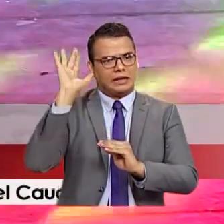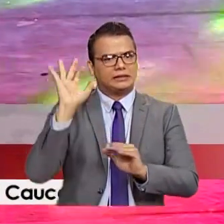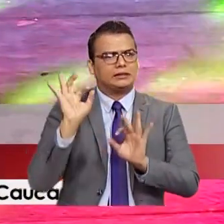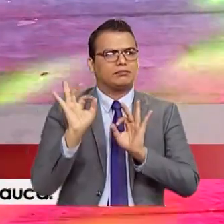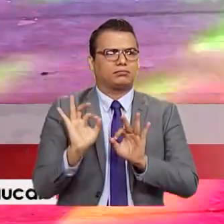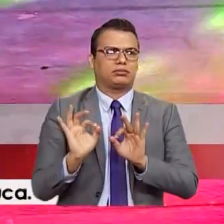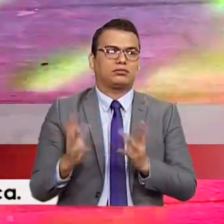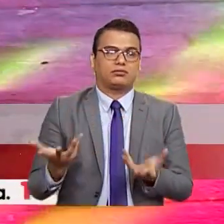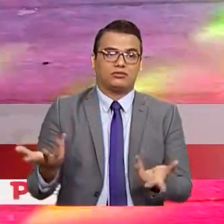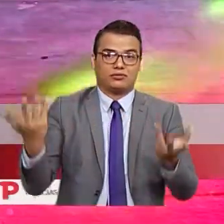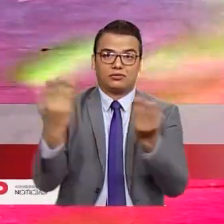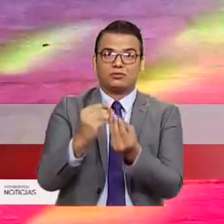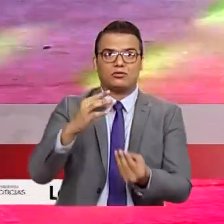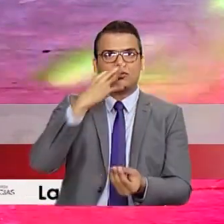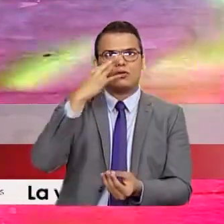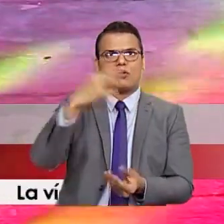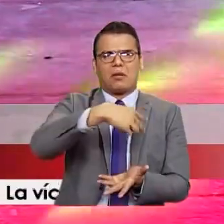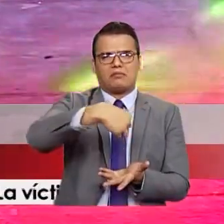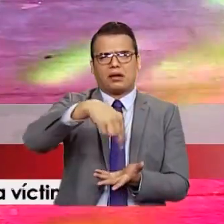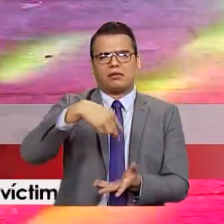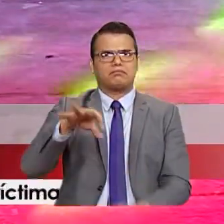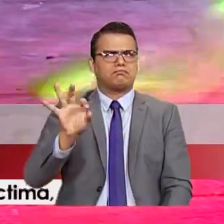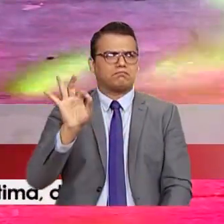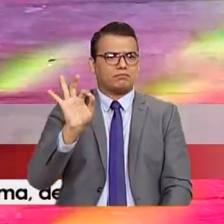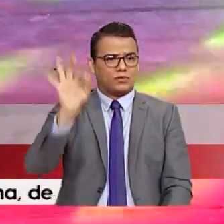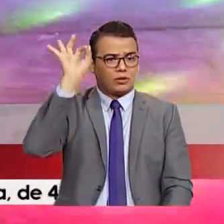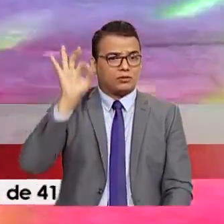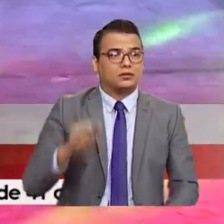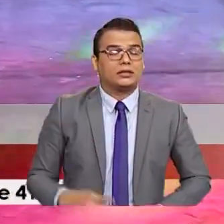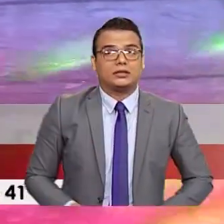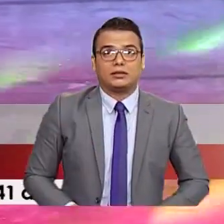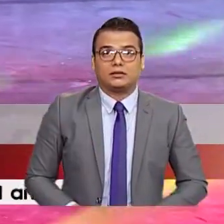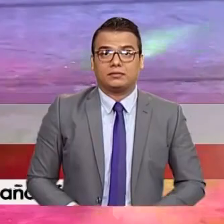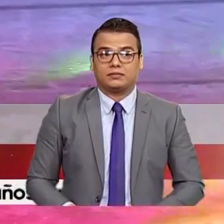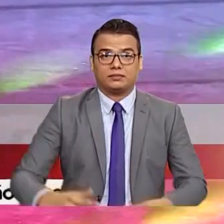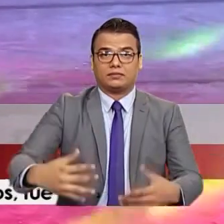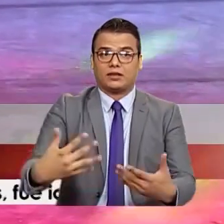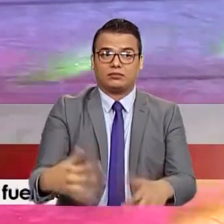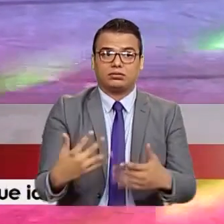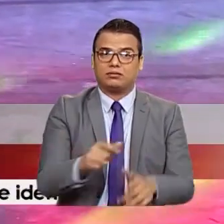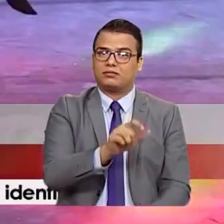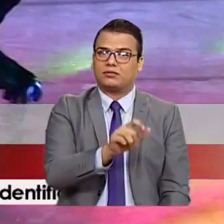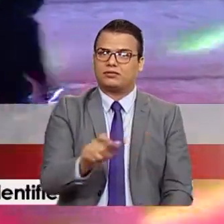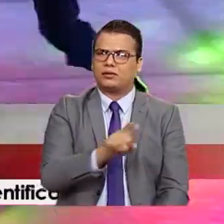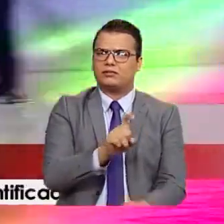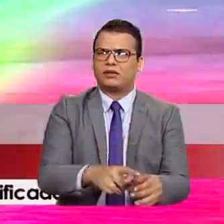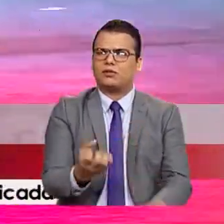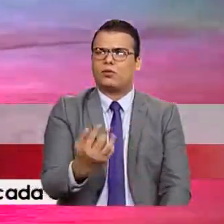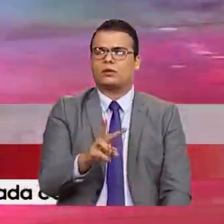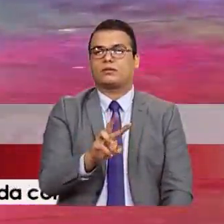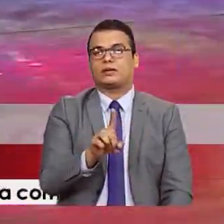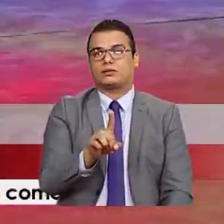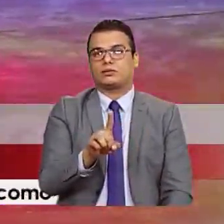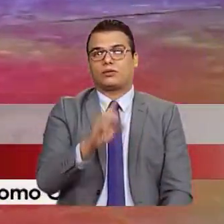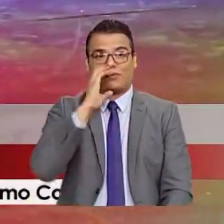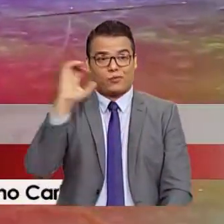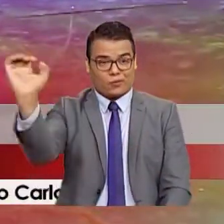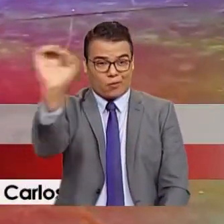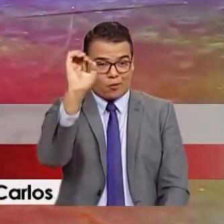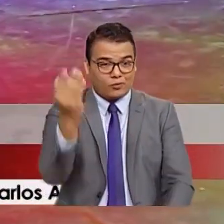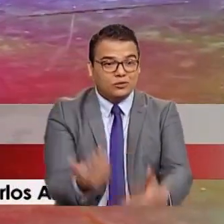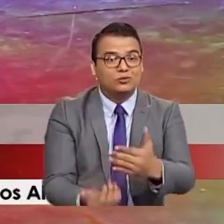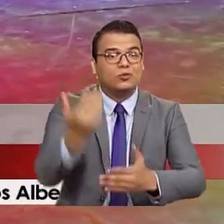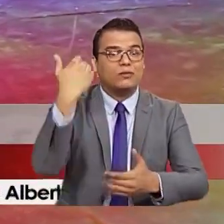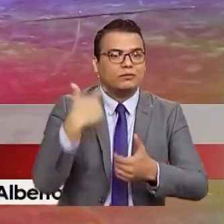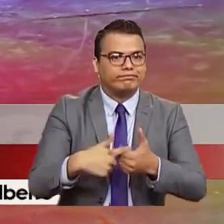porque los hombres bailadores son muy muy buenos bailarines y tenemos 21 concursantes está la gran innovación que tenemos este año